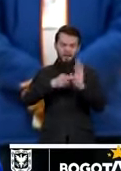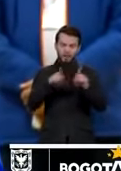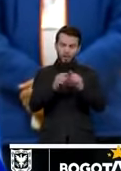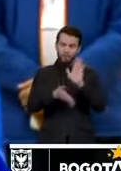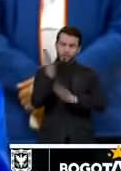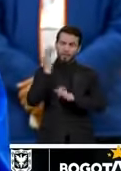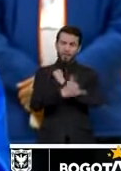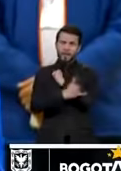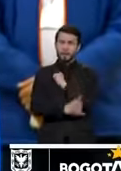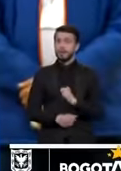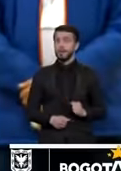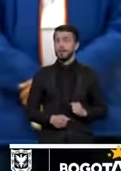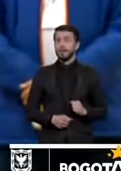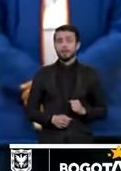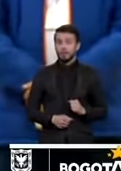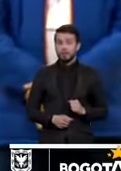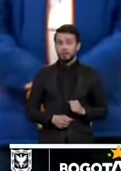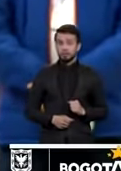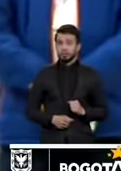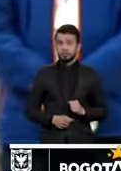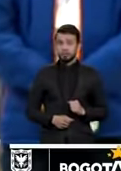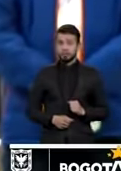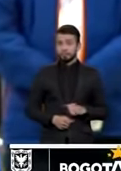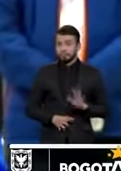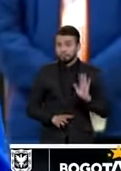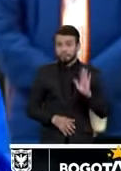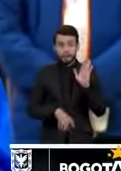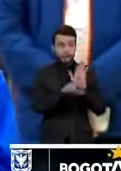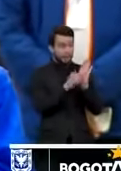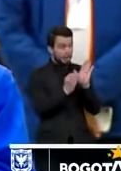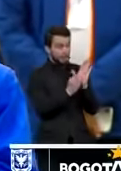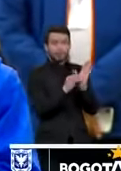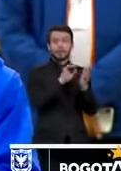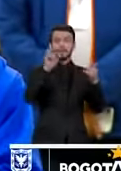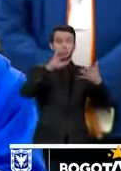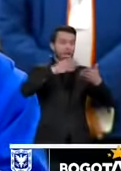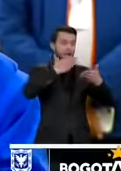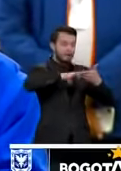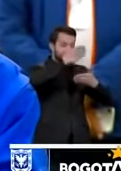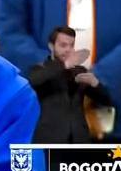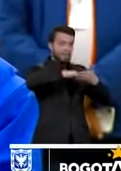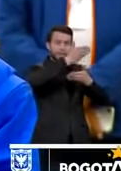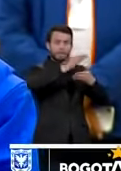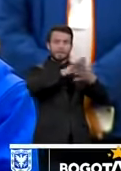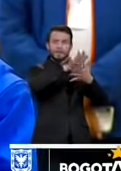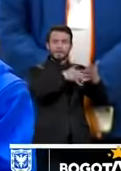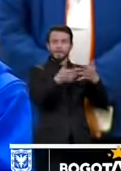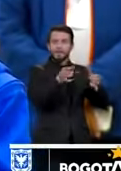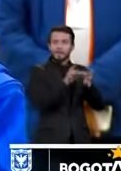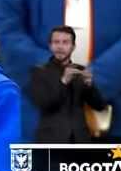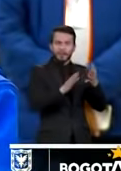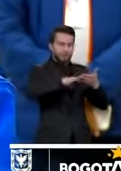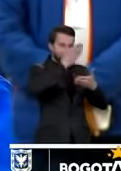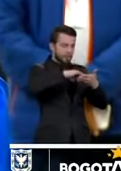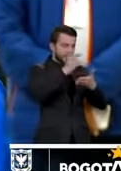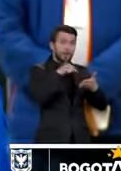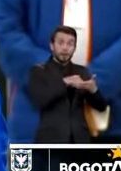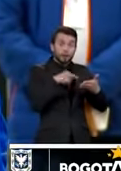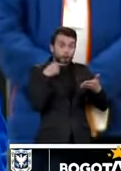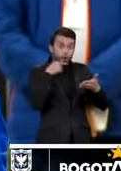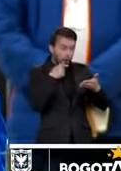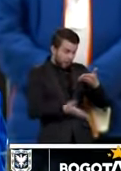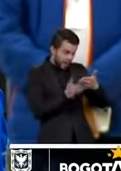Puente quiere decir pues que ahí se quedó eso en el calendario porque lo dice una ley, pues. ¿No? Pero no es para turismo